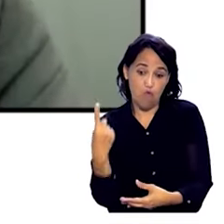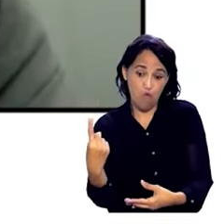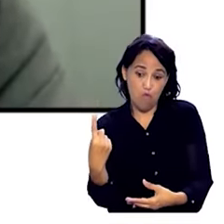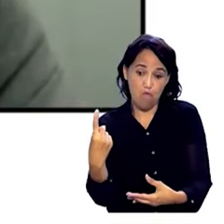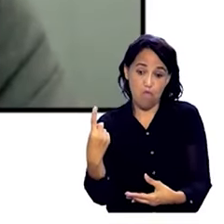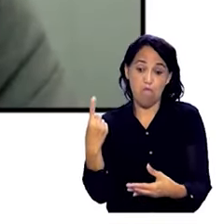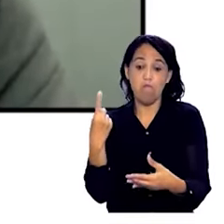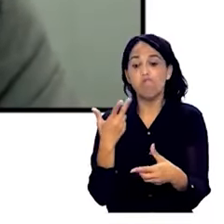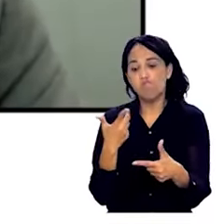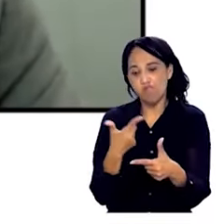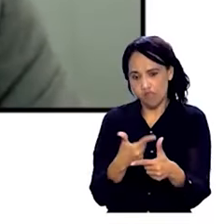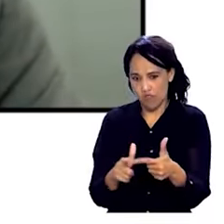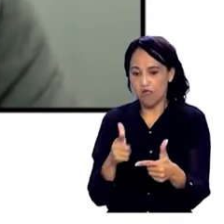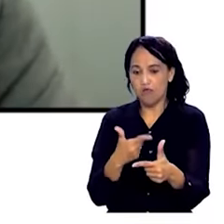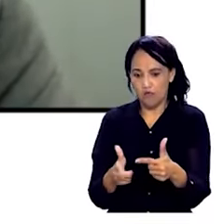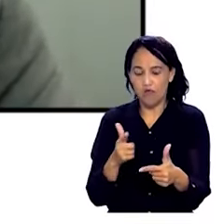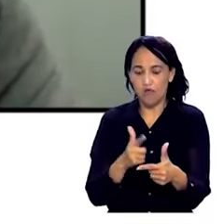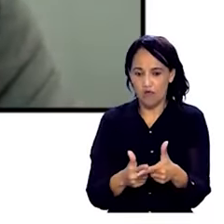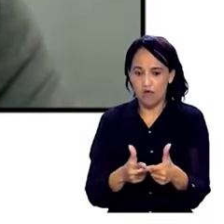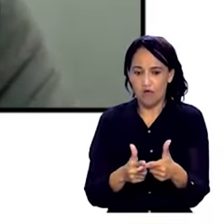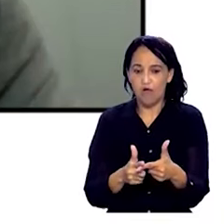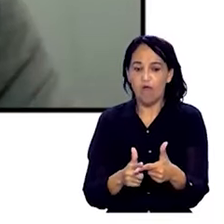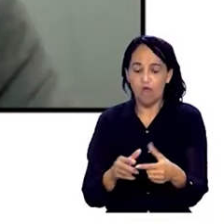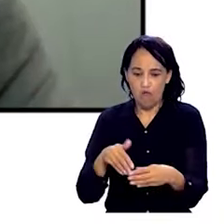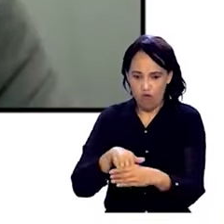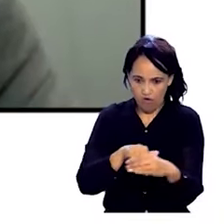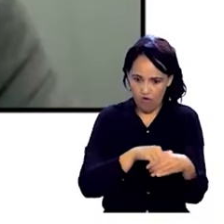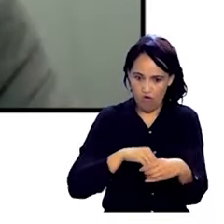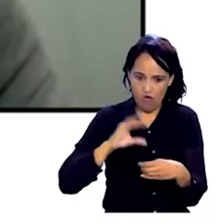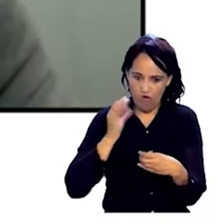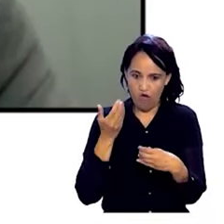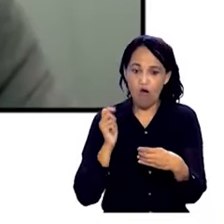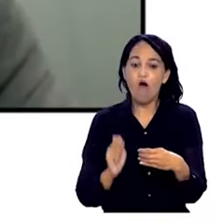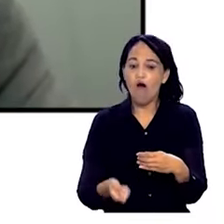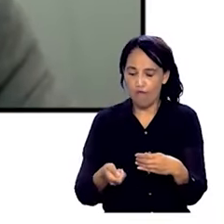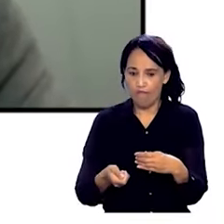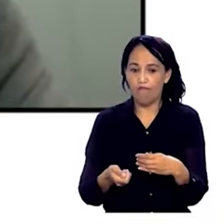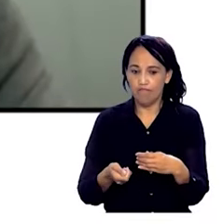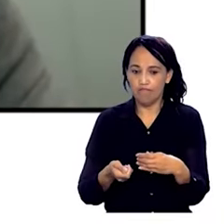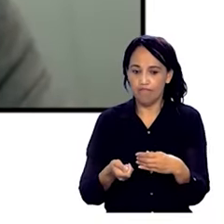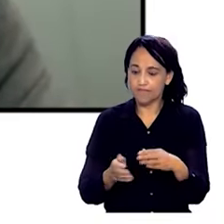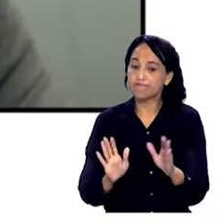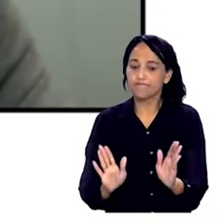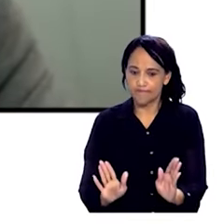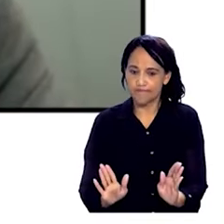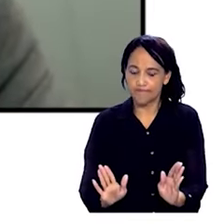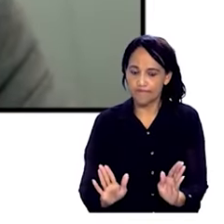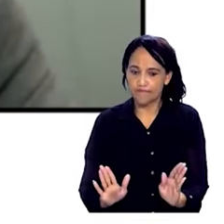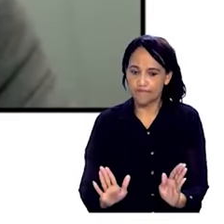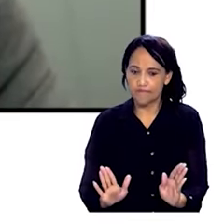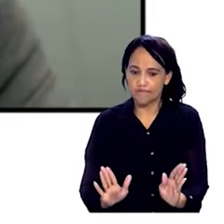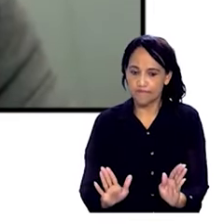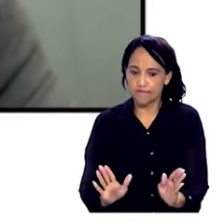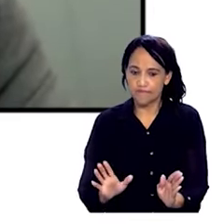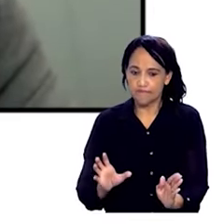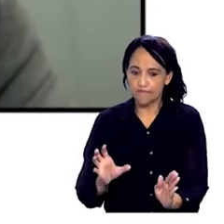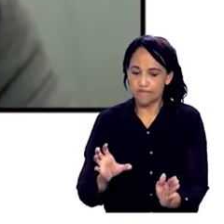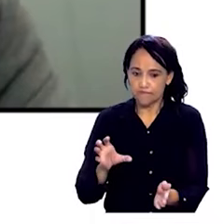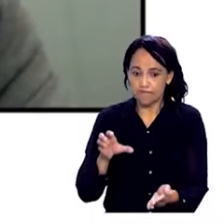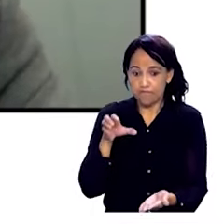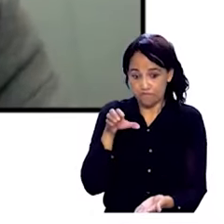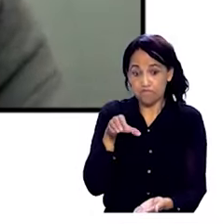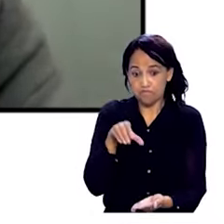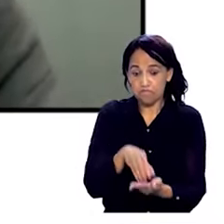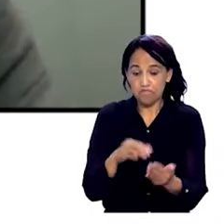conici prisional Son in competencia la corte Suprema jubiles